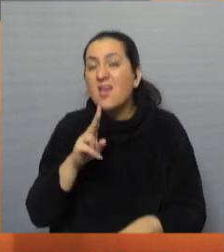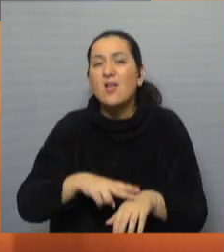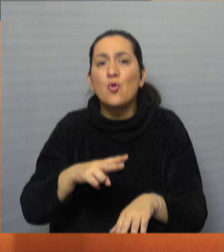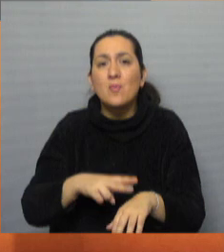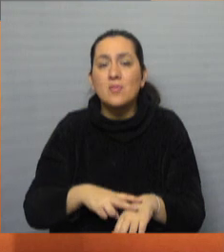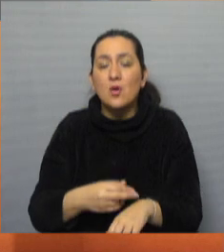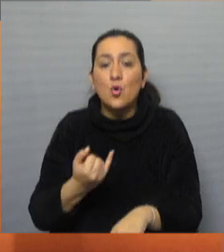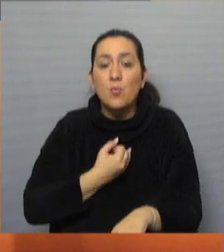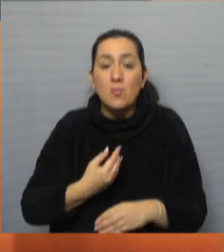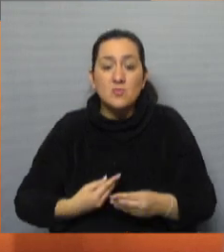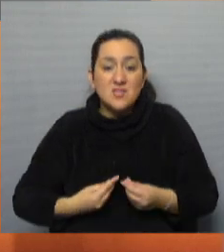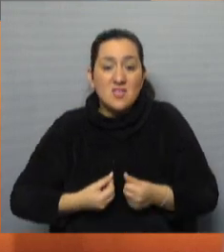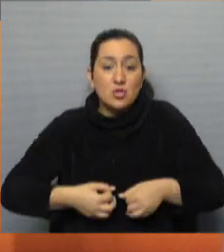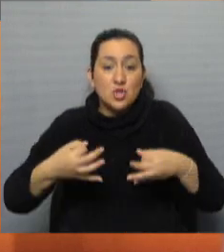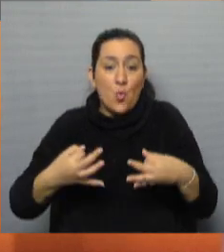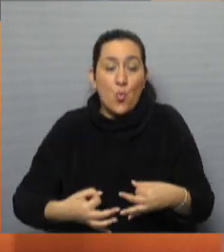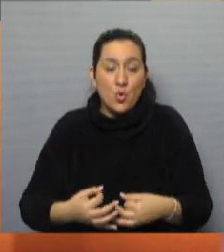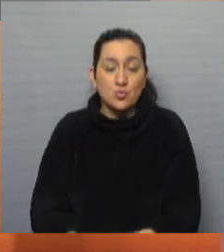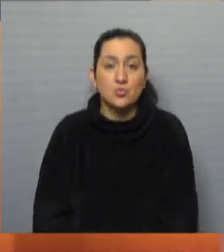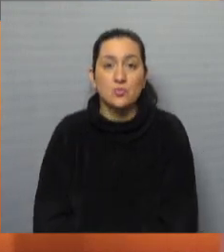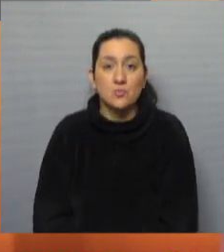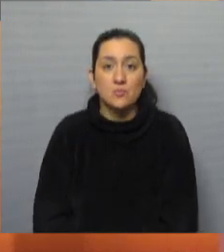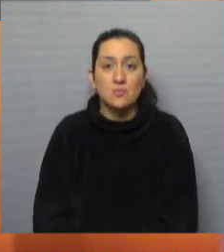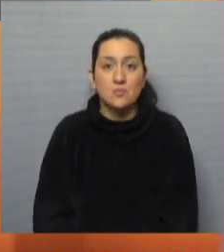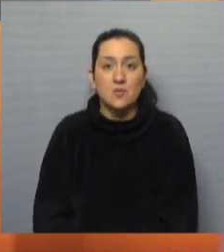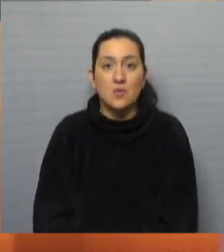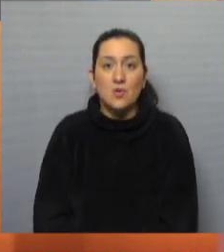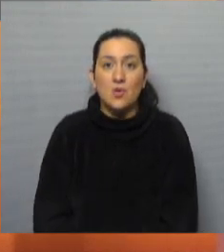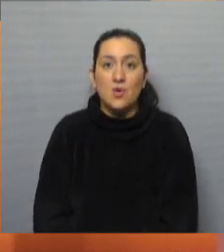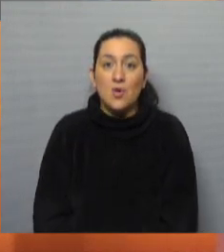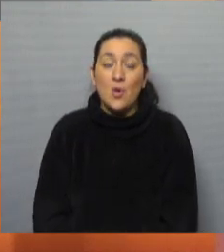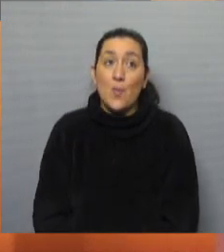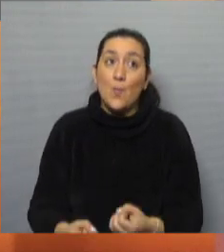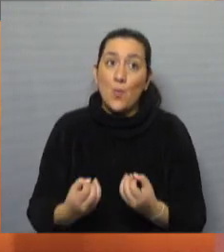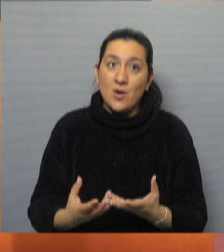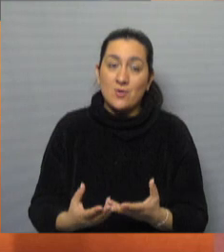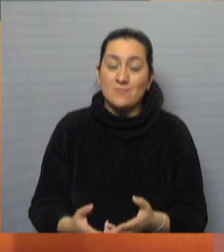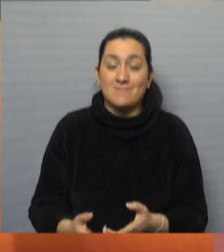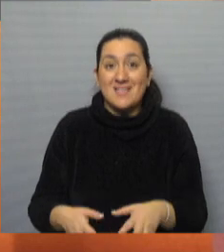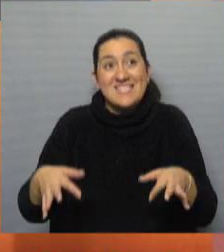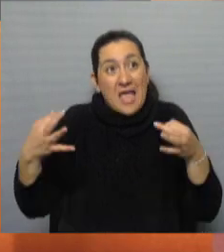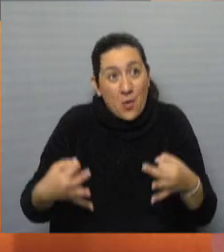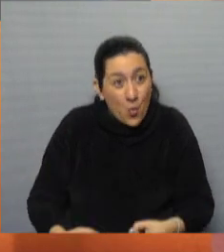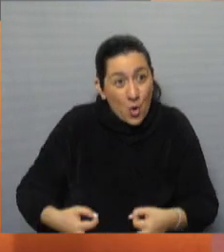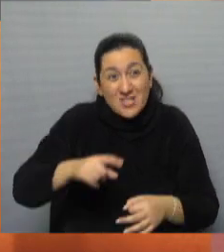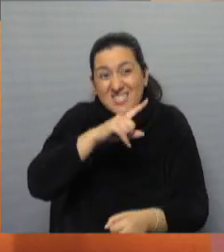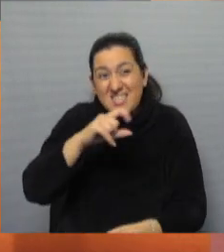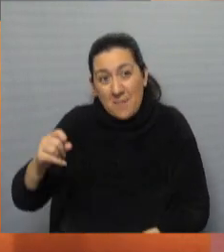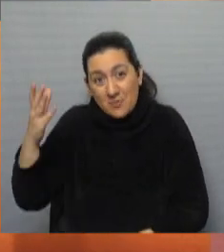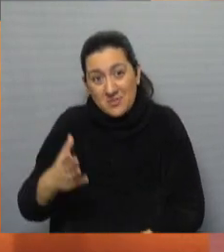estar seguros si es que estamos seguros en internet bueno aseguró se lo llevaron preso pero